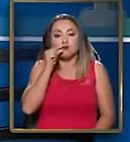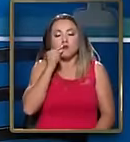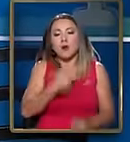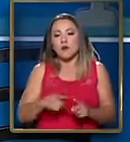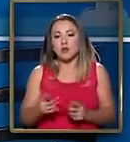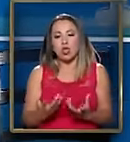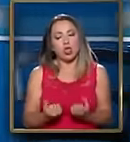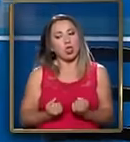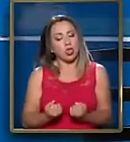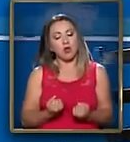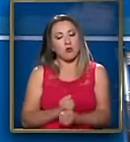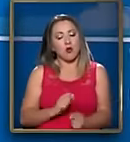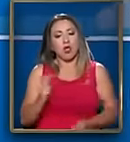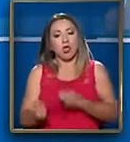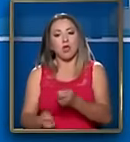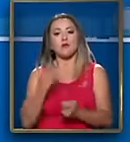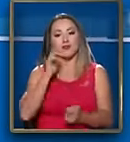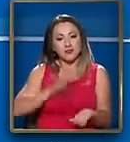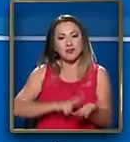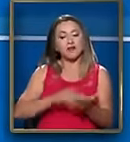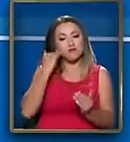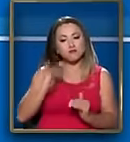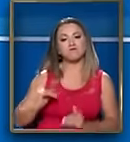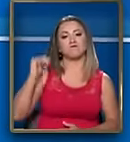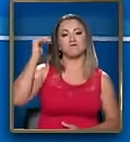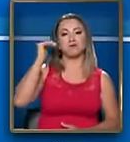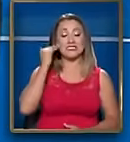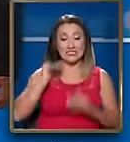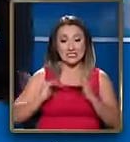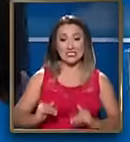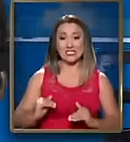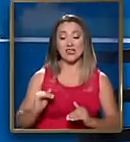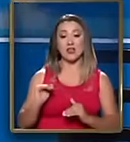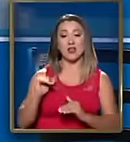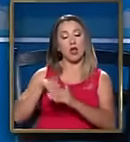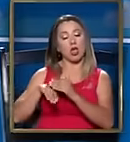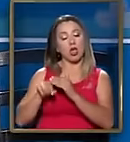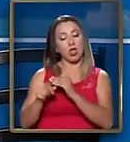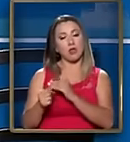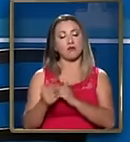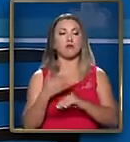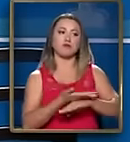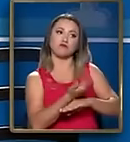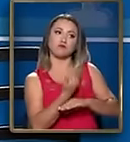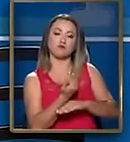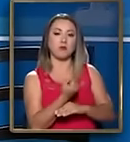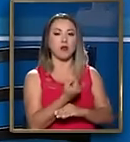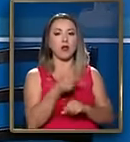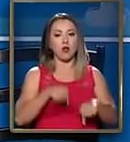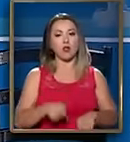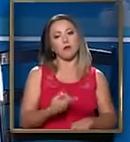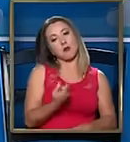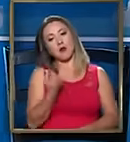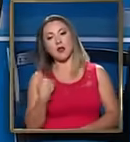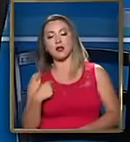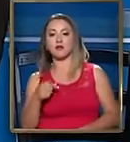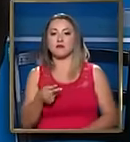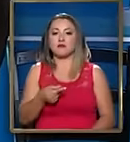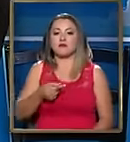seamos honestos, porque los hijos han crecido. Cuando estaba chica me decía, papito, dame plata. Ahora, dame plata,